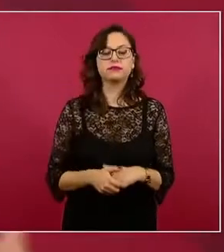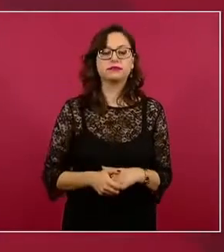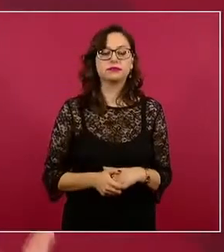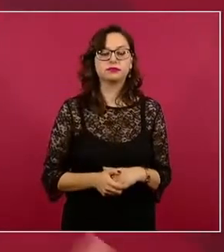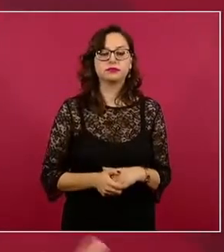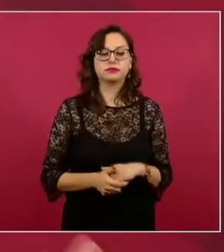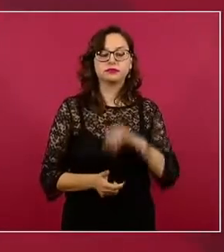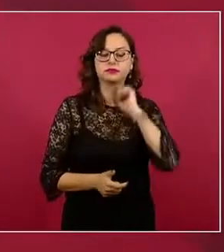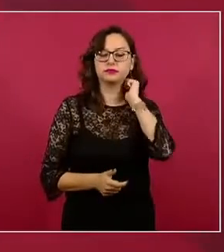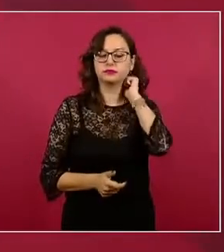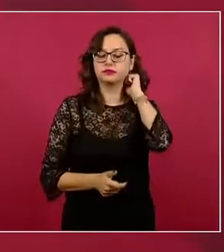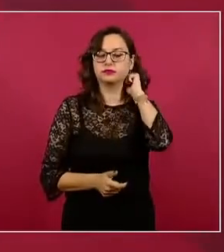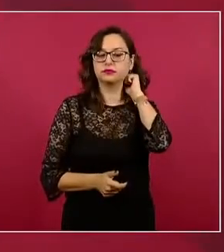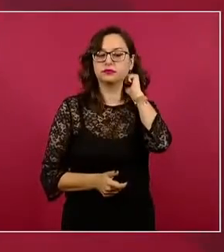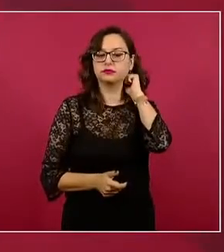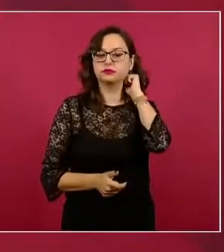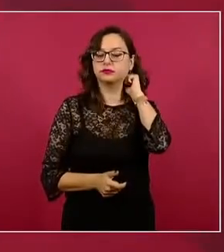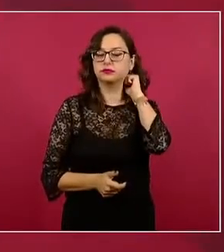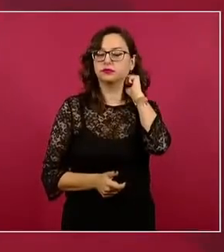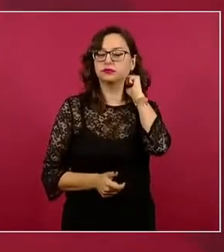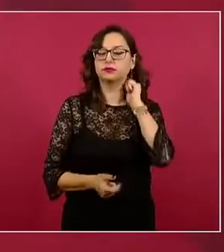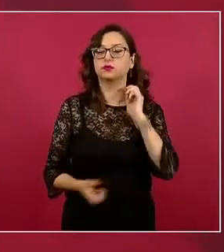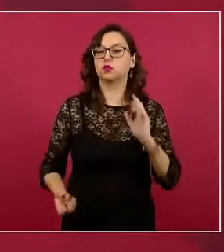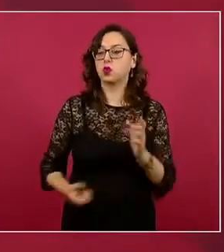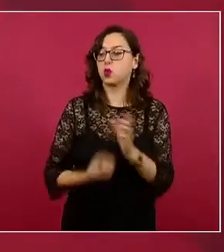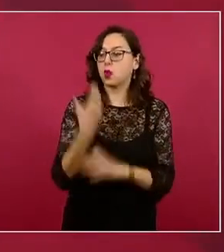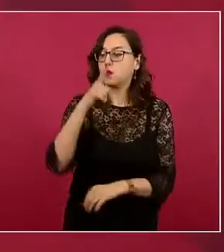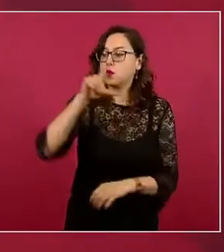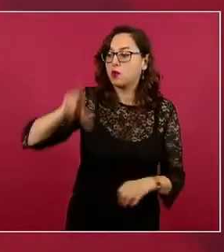Y le molesta lo nuestro,